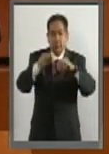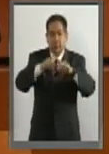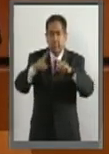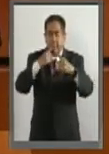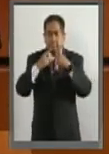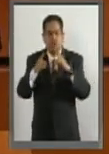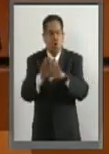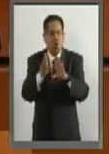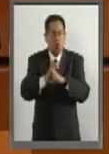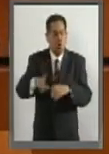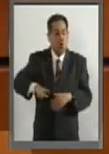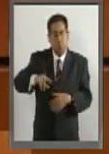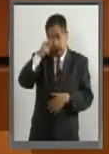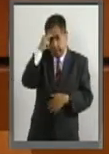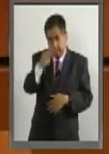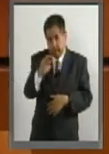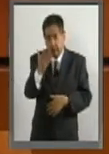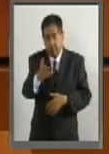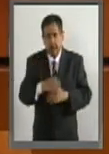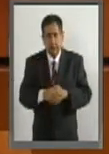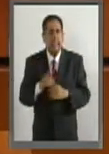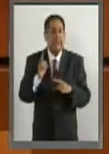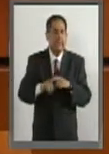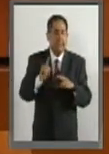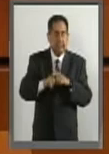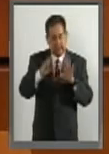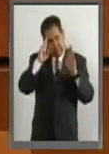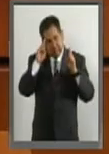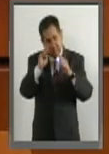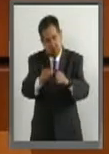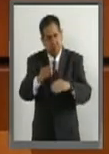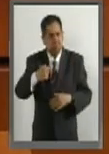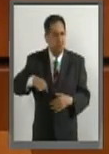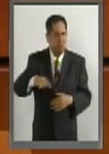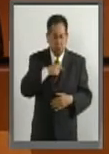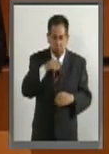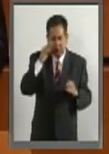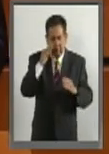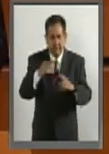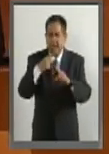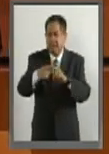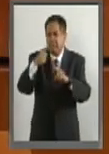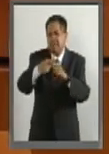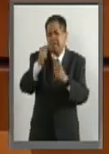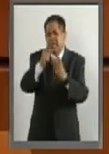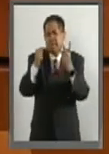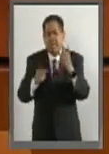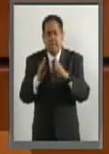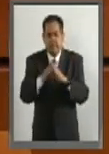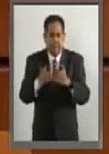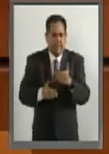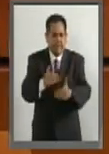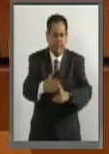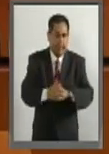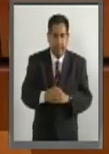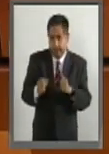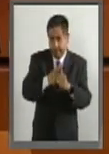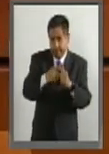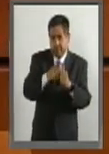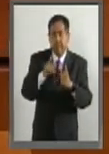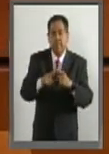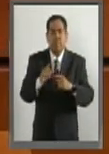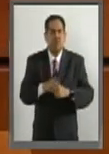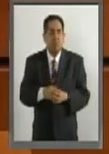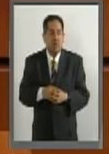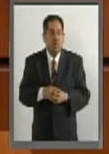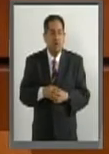que conforman el Estado mexicano, implica enfocar nuestras capacidades en diversos puntos de partida. En principio,